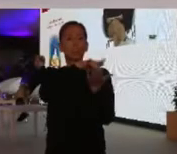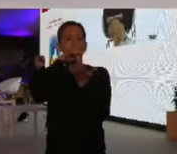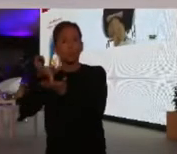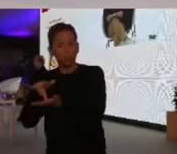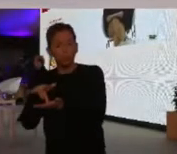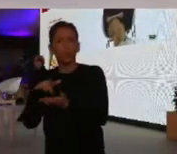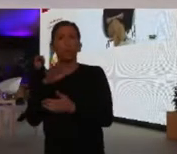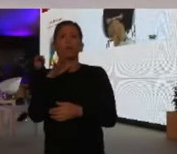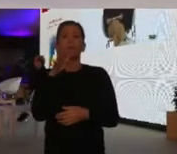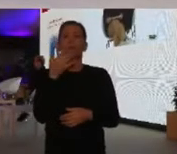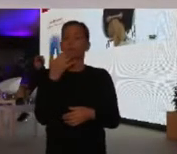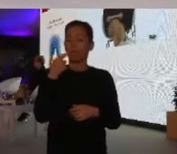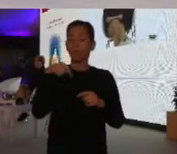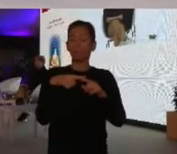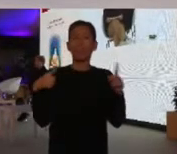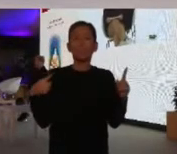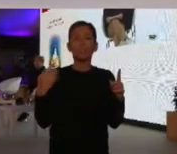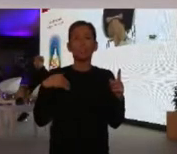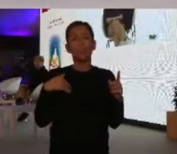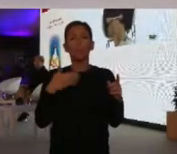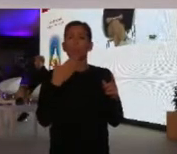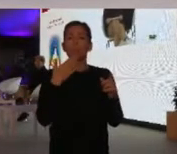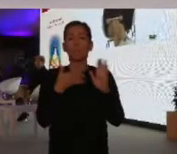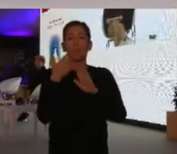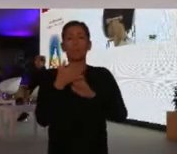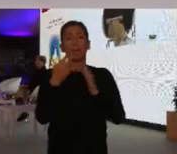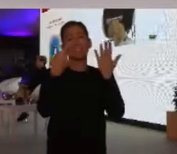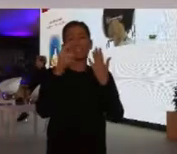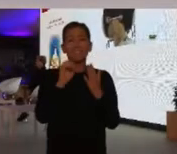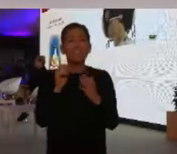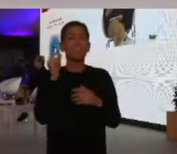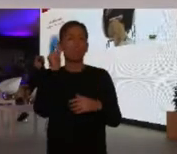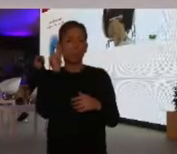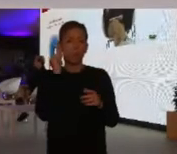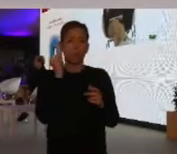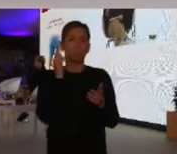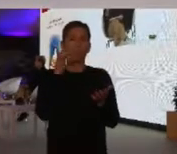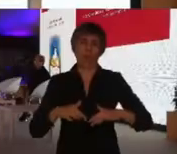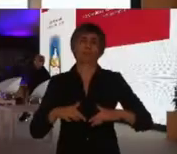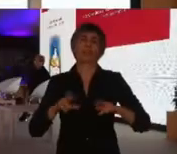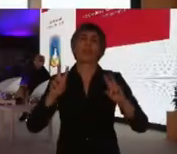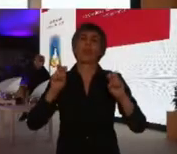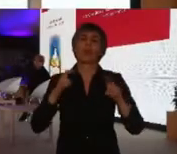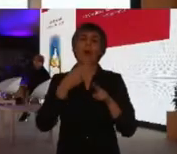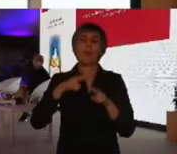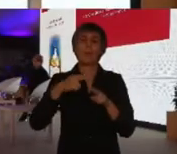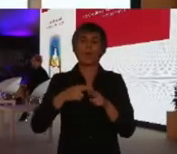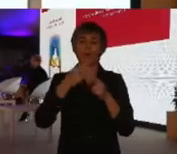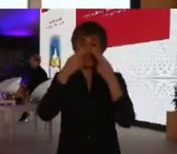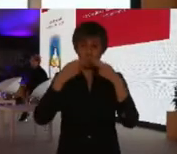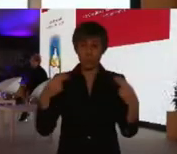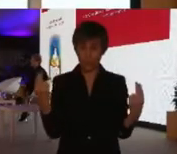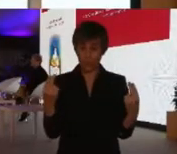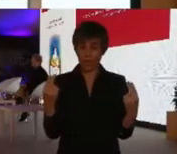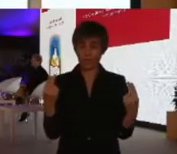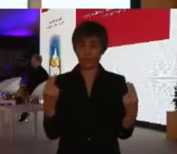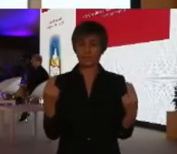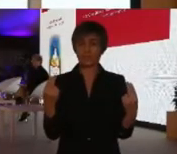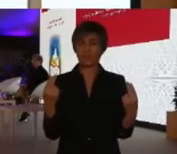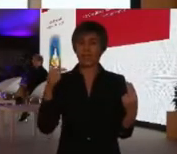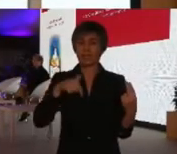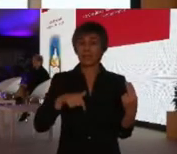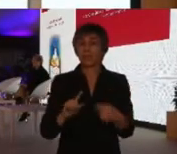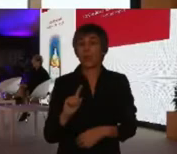Este encuentro sobre políticas, este primer encuentro sobre políticas públicas es